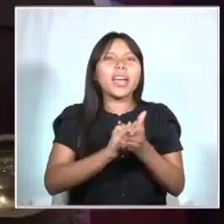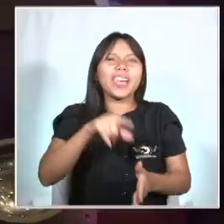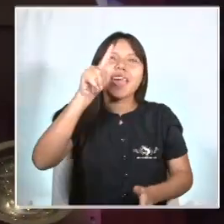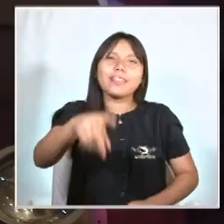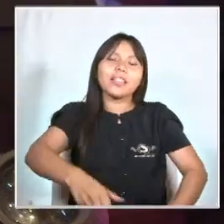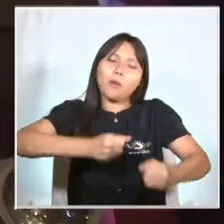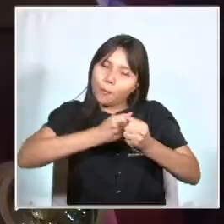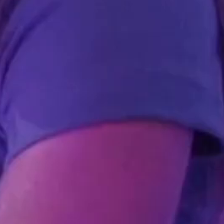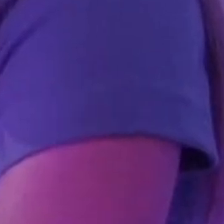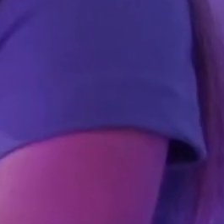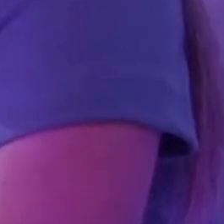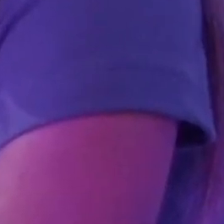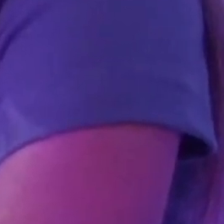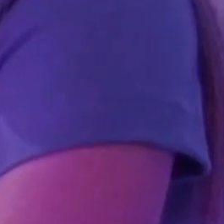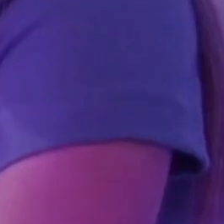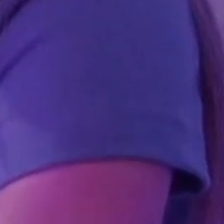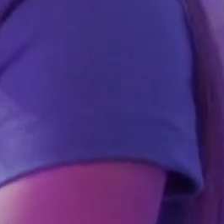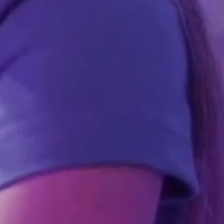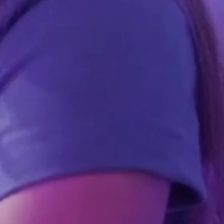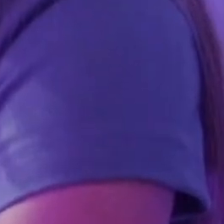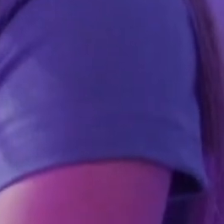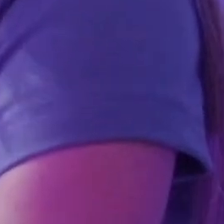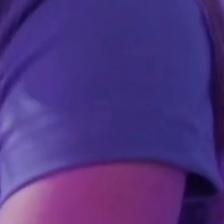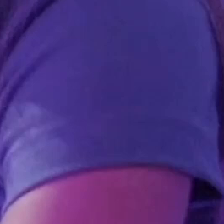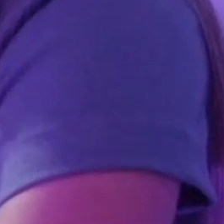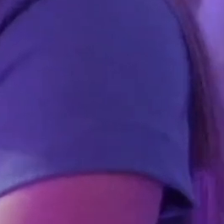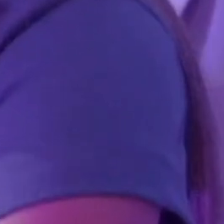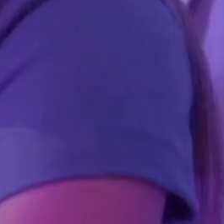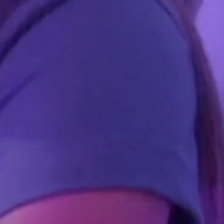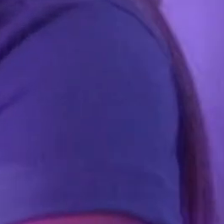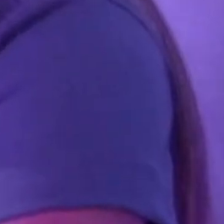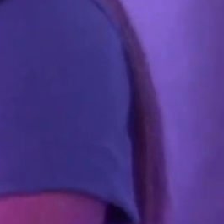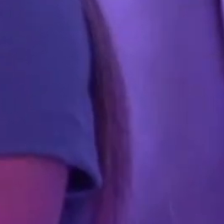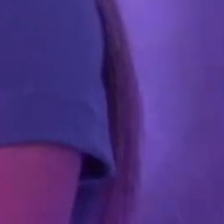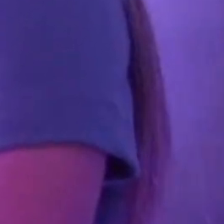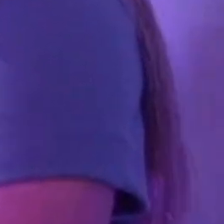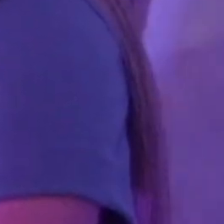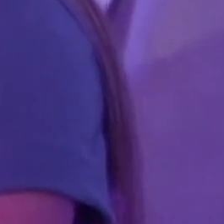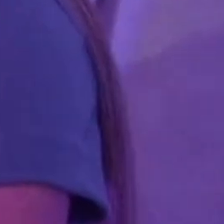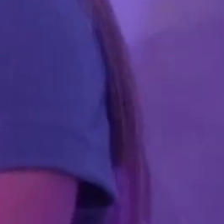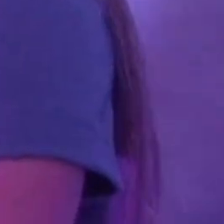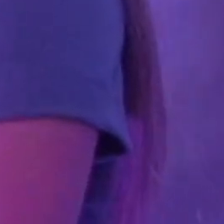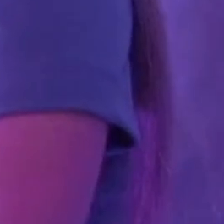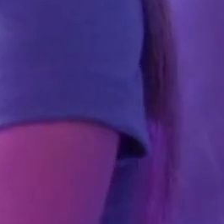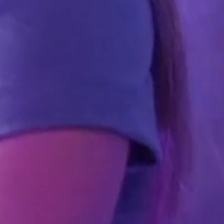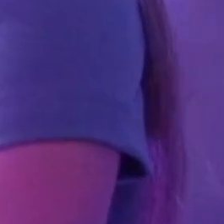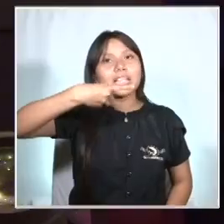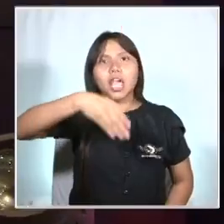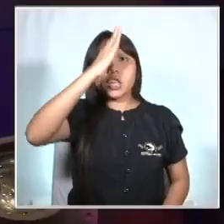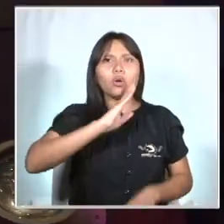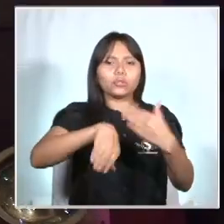empujó. Y hoy vine para redimir tu nombre. Porque dice el Dios Todopoderoso, amada